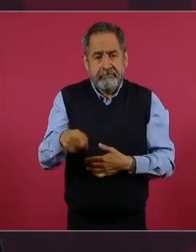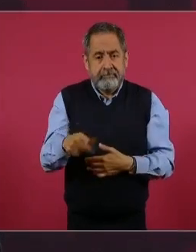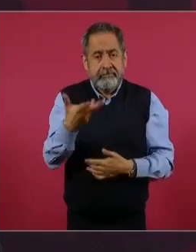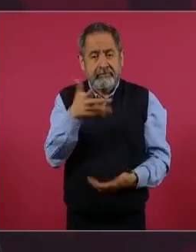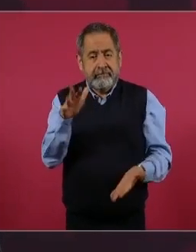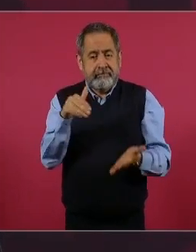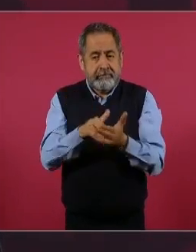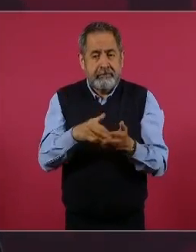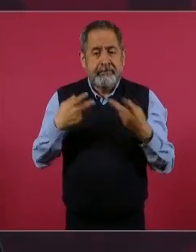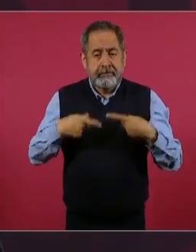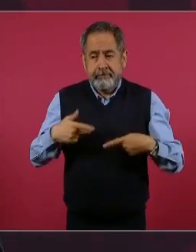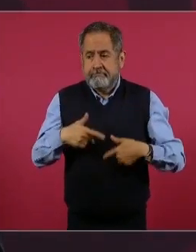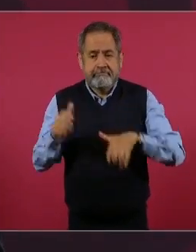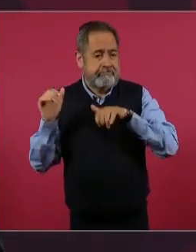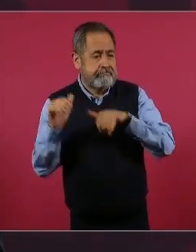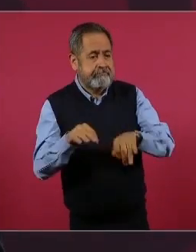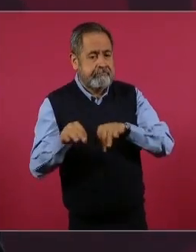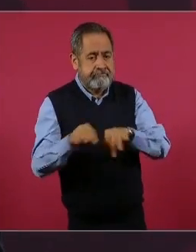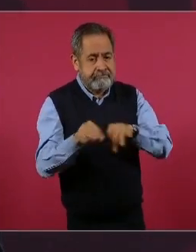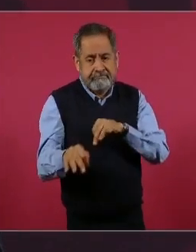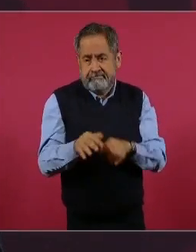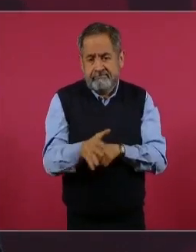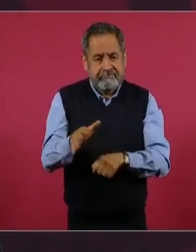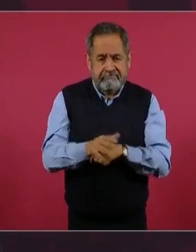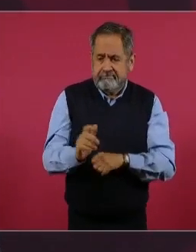10,000 trabajadores